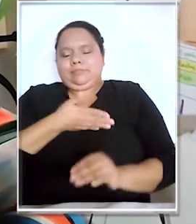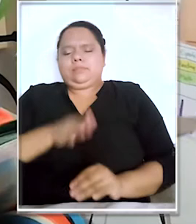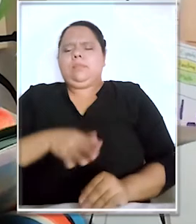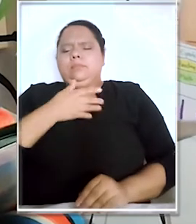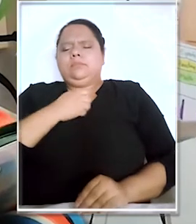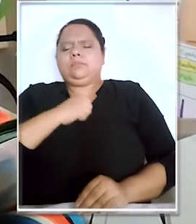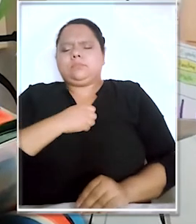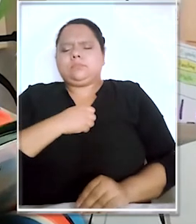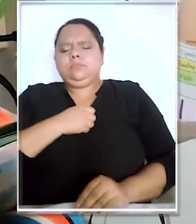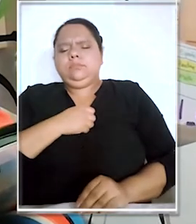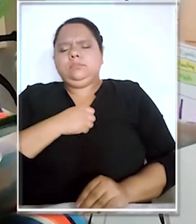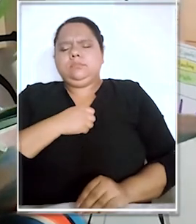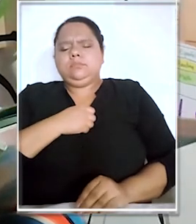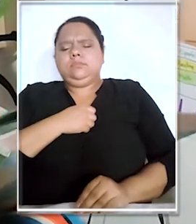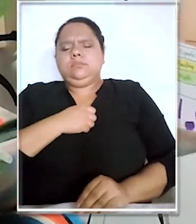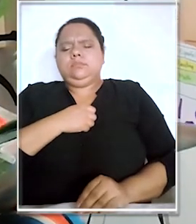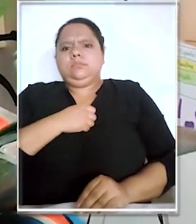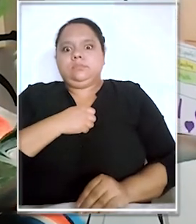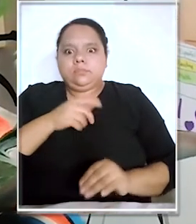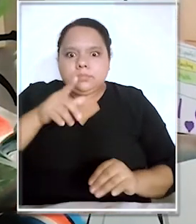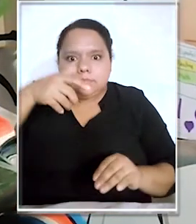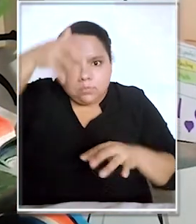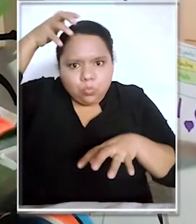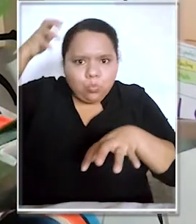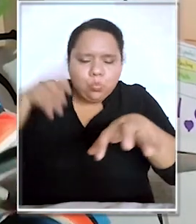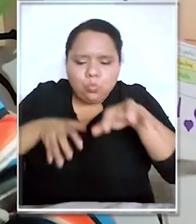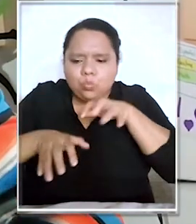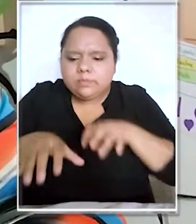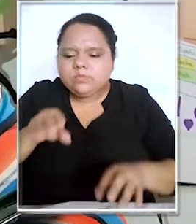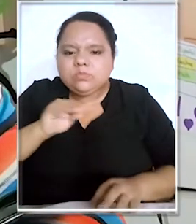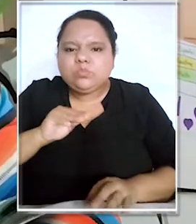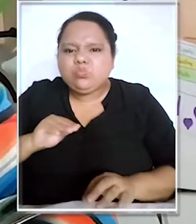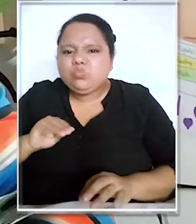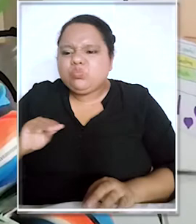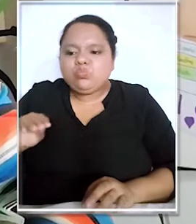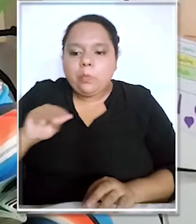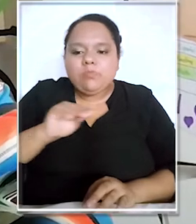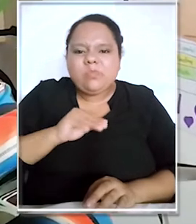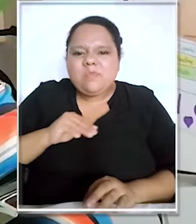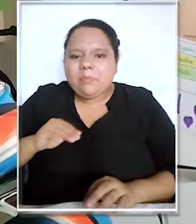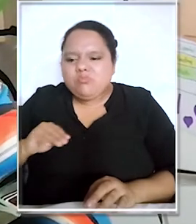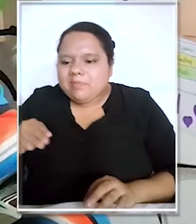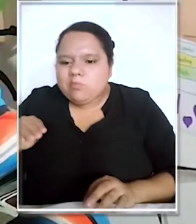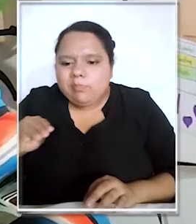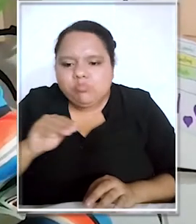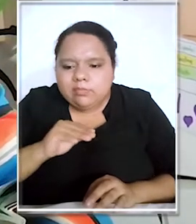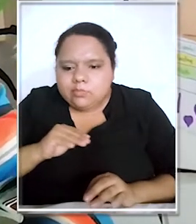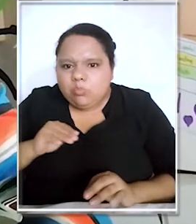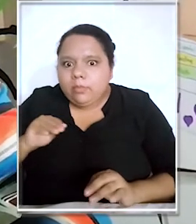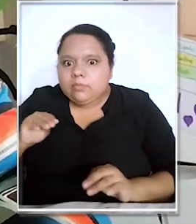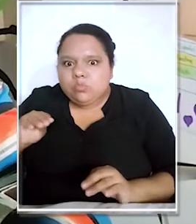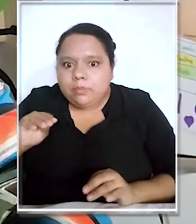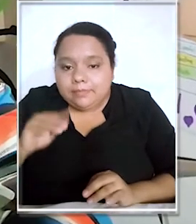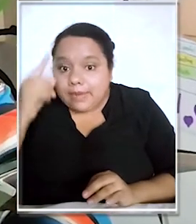la respiración. El león se acercó y comenzó a olerla. Le olía la